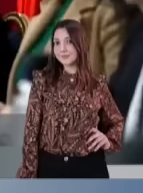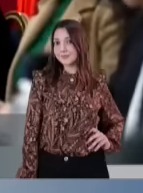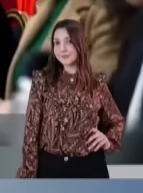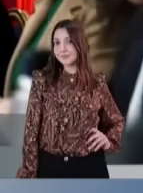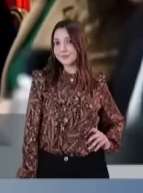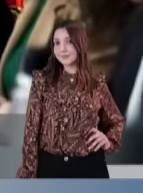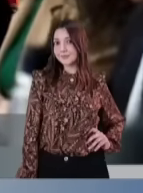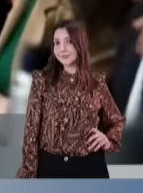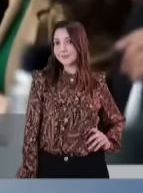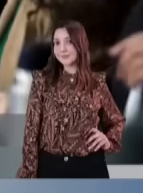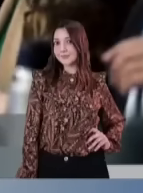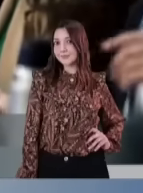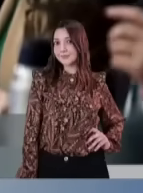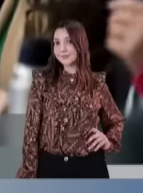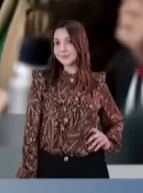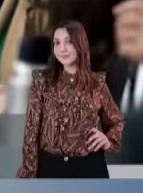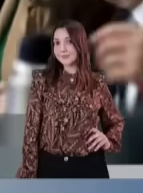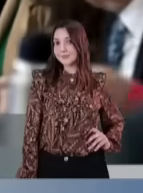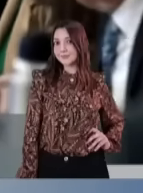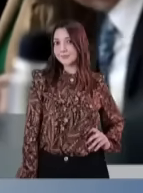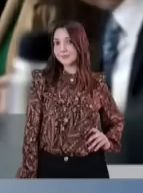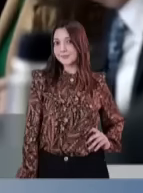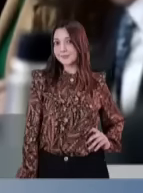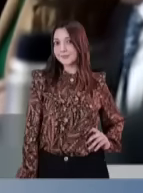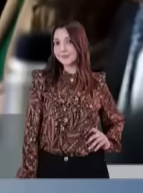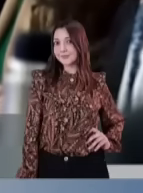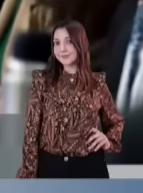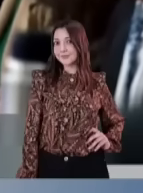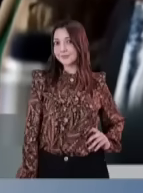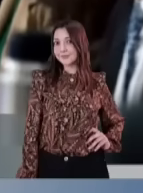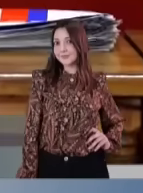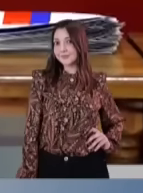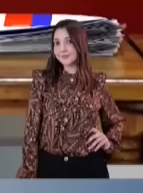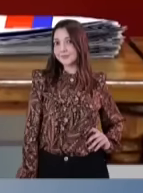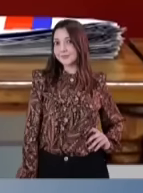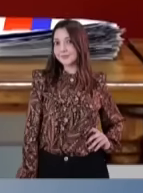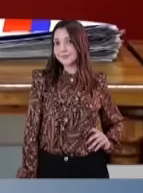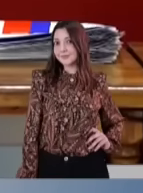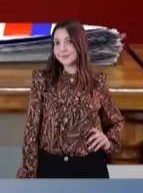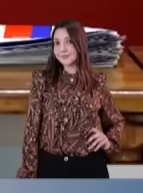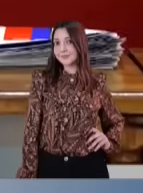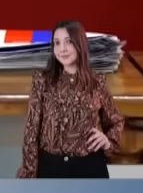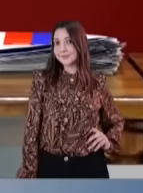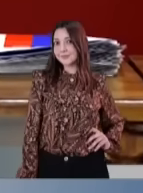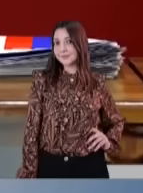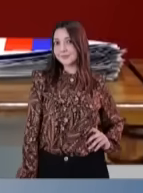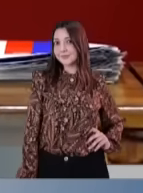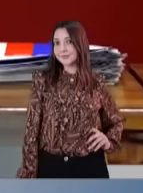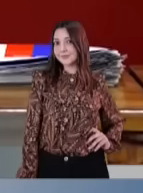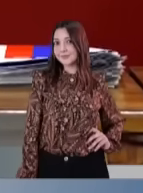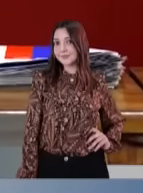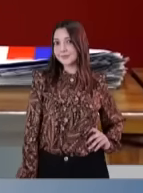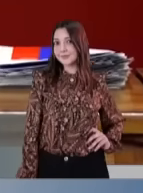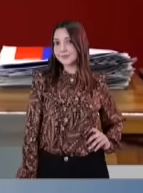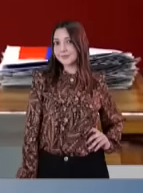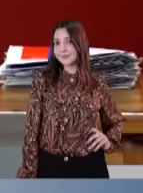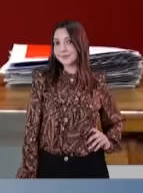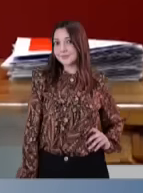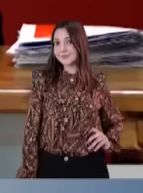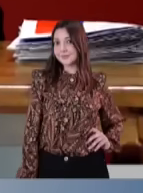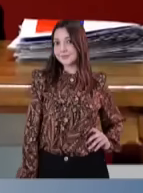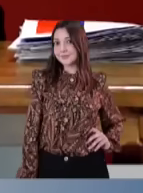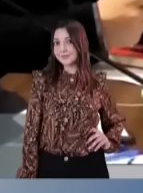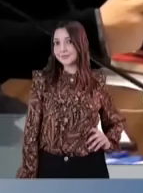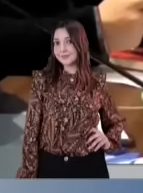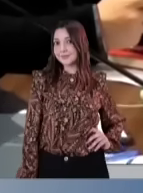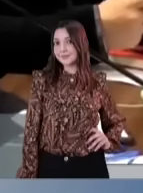coyunturas en donde se está haciendo siempre la presión de la oposición, en fin, la ciudadanía, además con una baja evaluación de